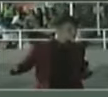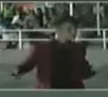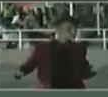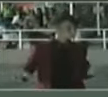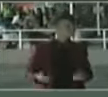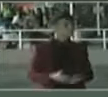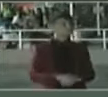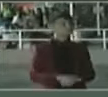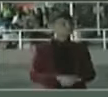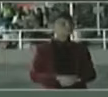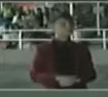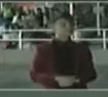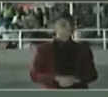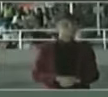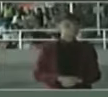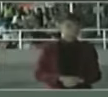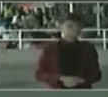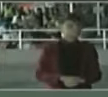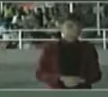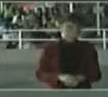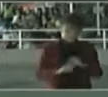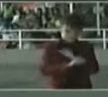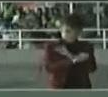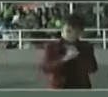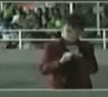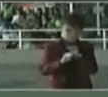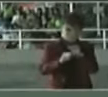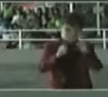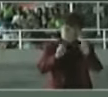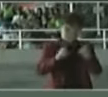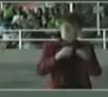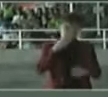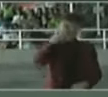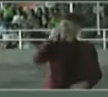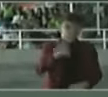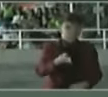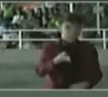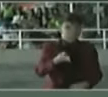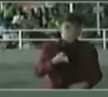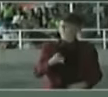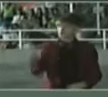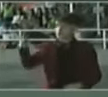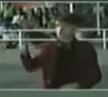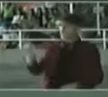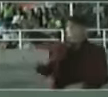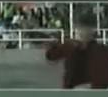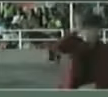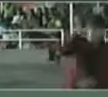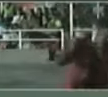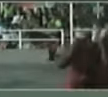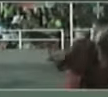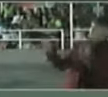Entonces, por promulgar la verdad, fue muerto, lapidado,